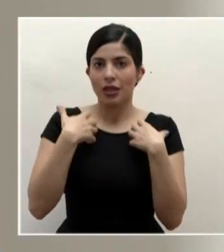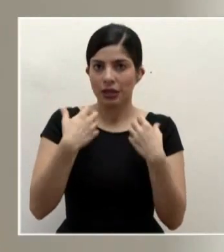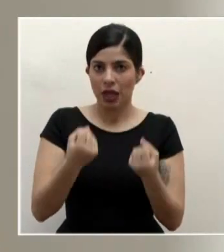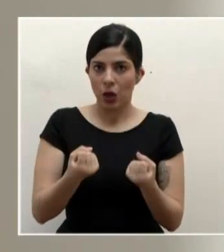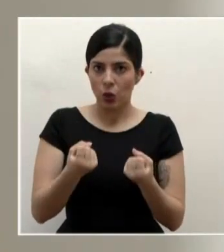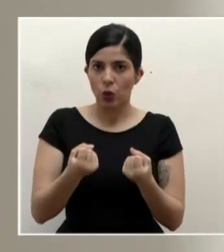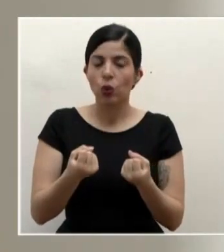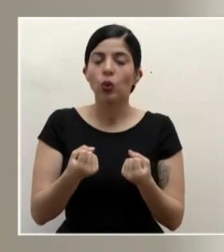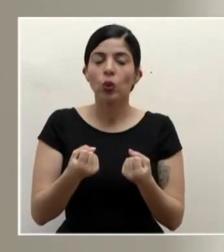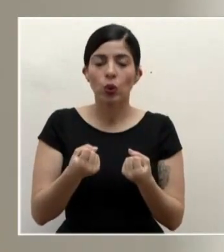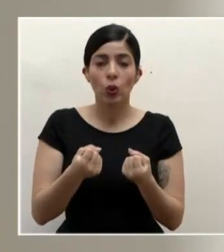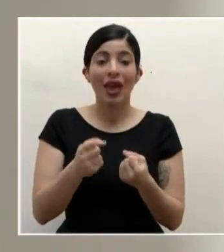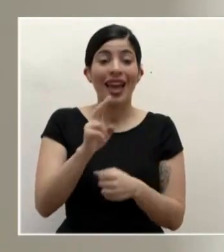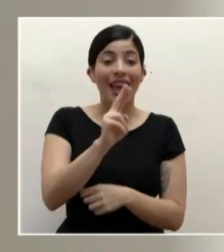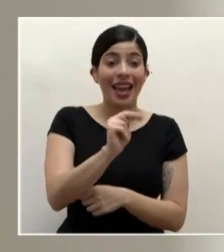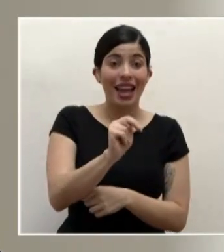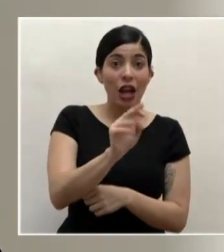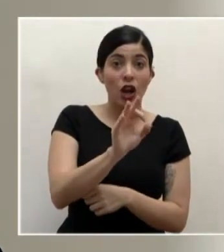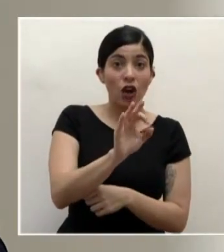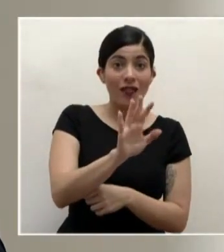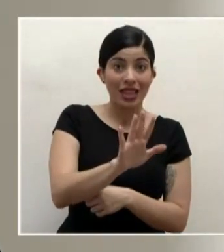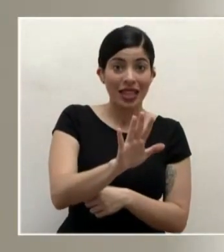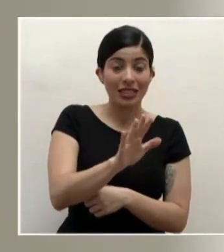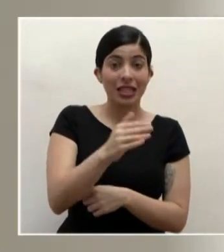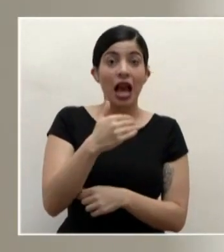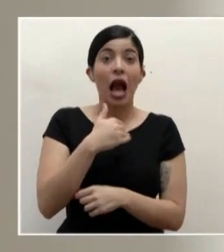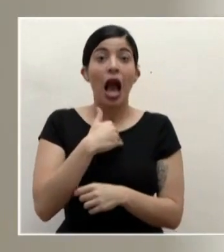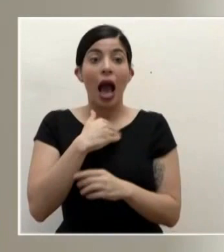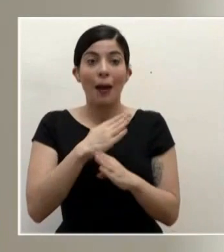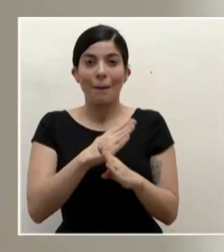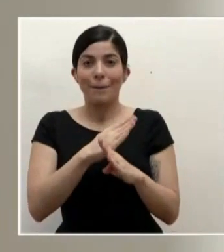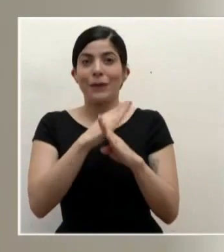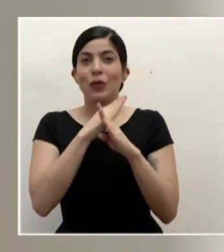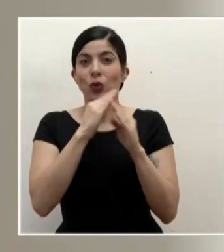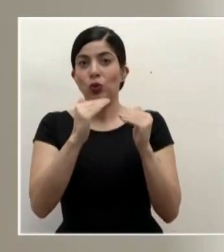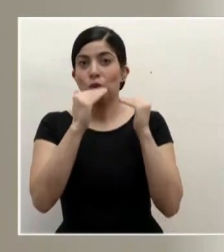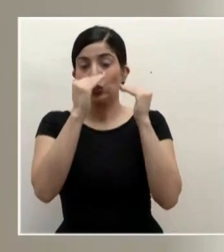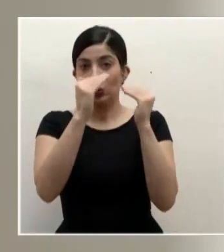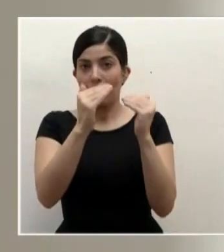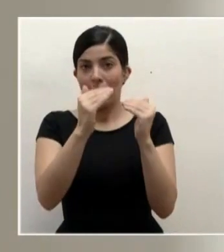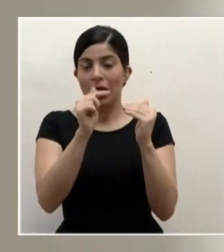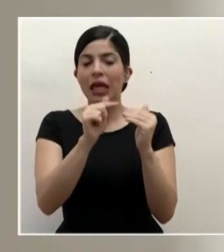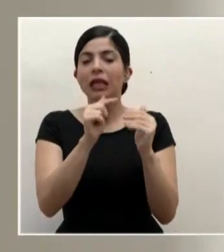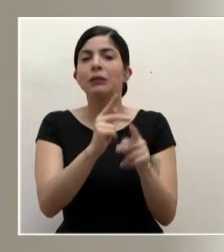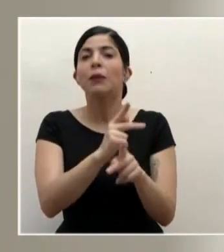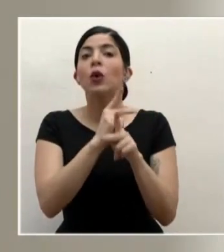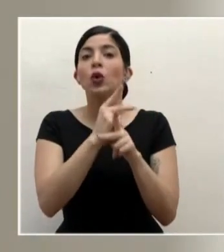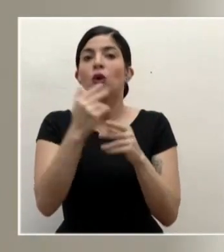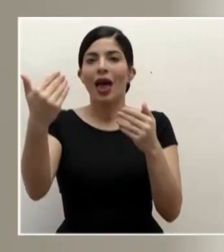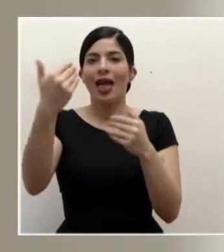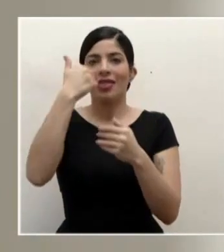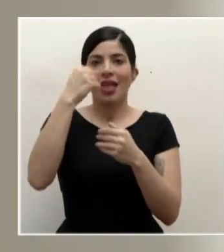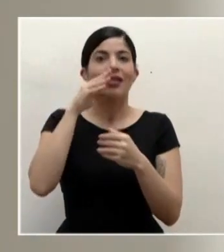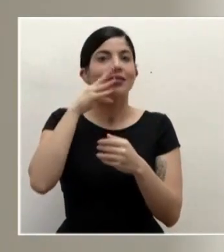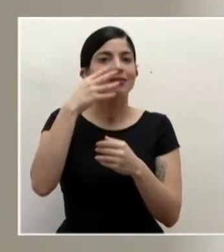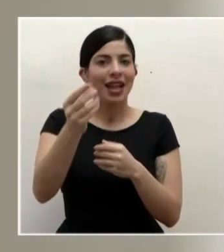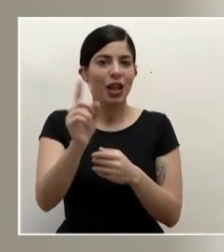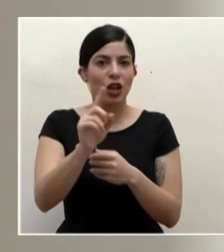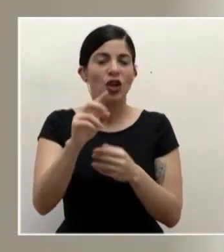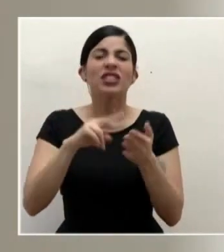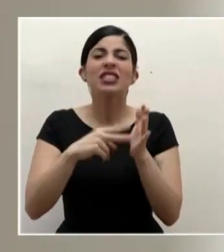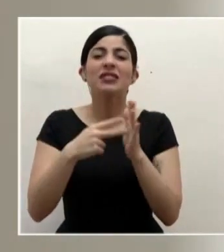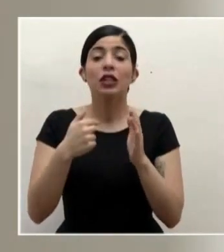Y en ese caso, los N95, o esos que tienen ya un filtro, una protección superior, que sobre todo es una protección de ingreso, no tanto de egreso, cuando me